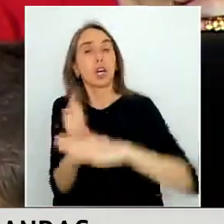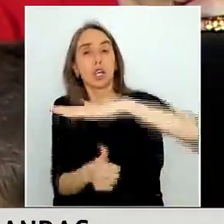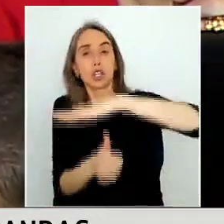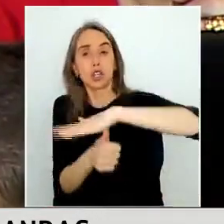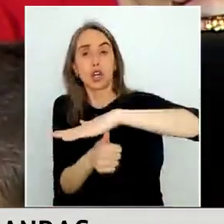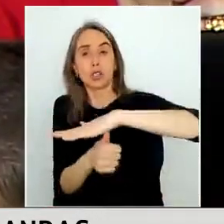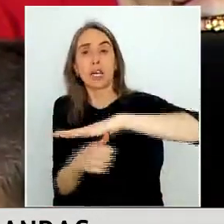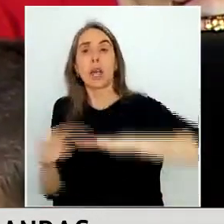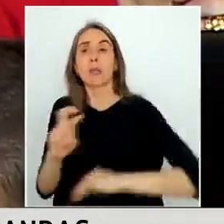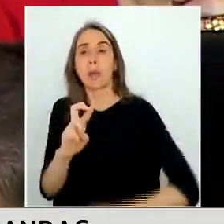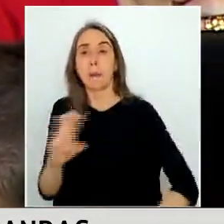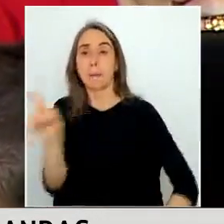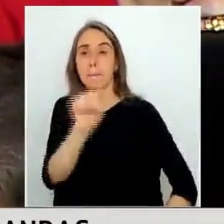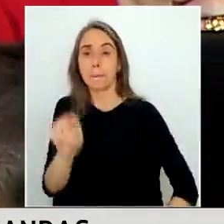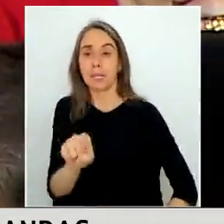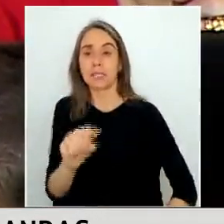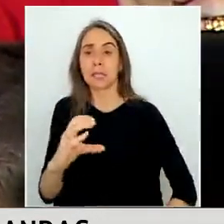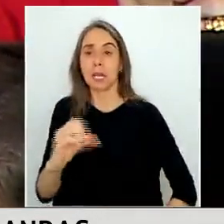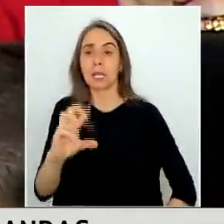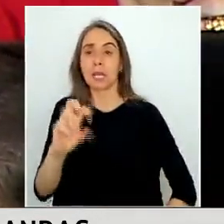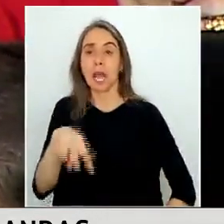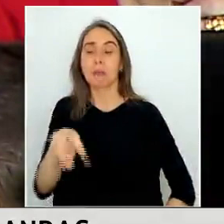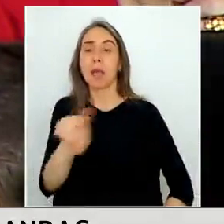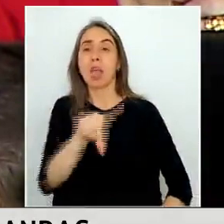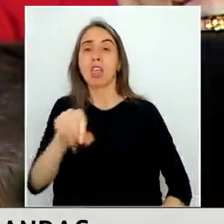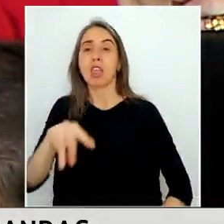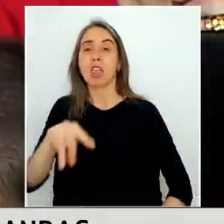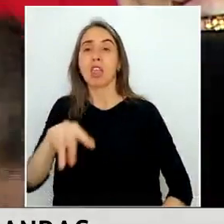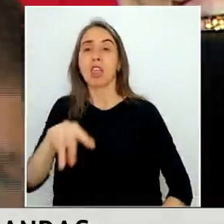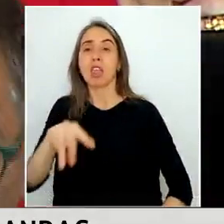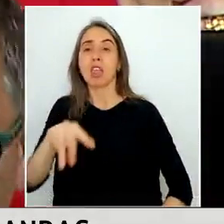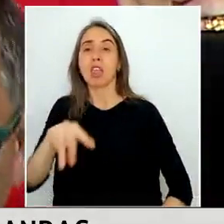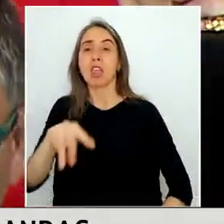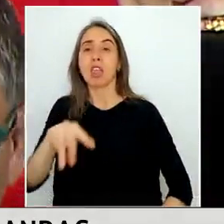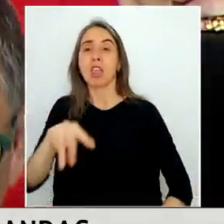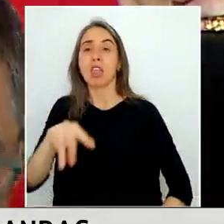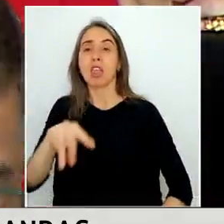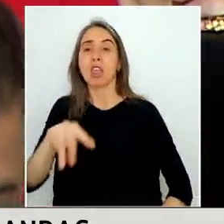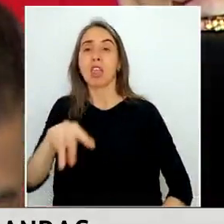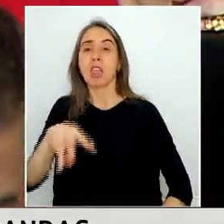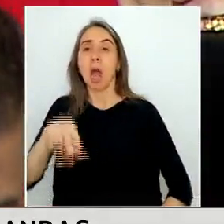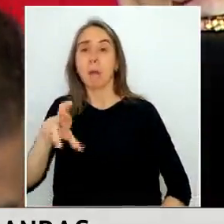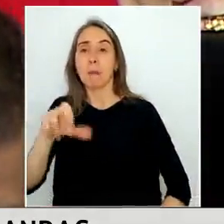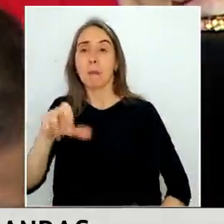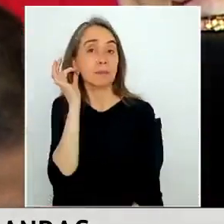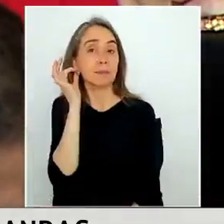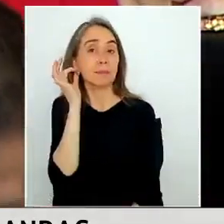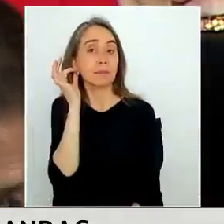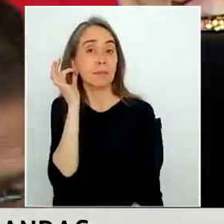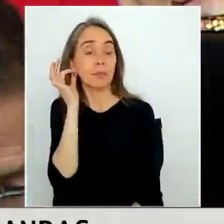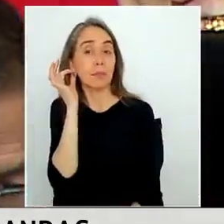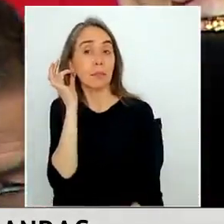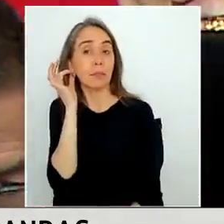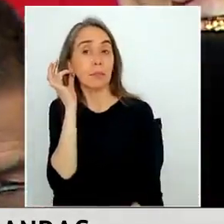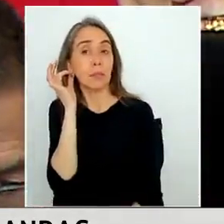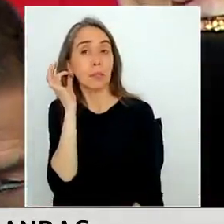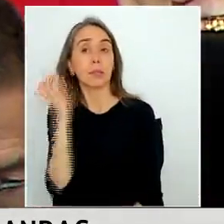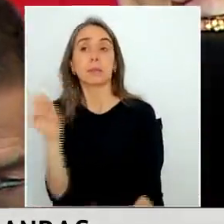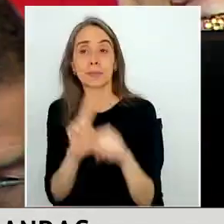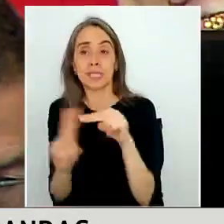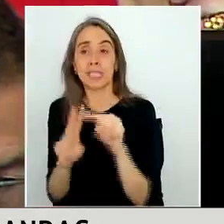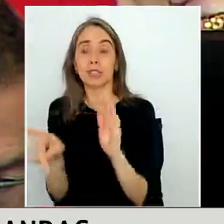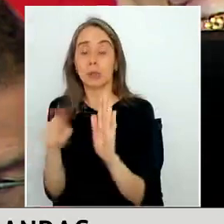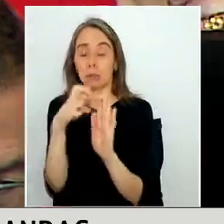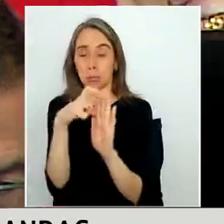Carmen eh Zamora jopia que fue una de las que intervino Precisamente en la realización de este proyecto que